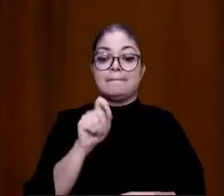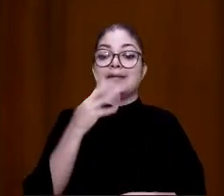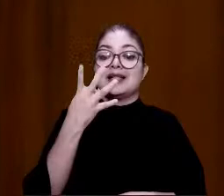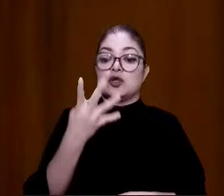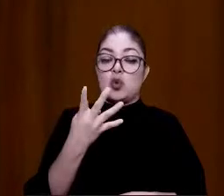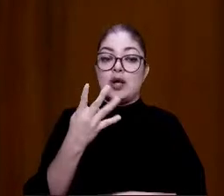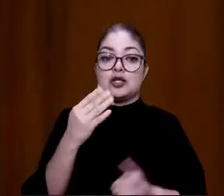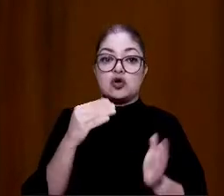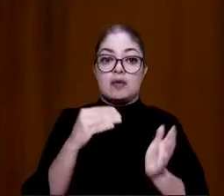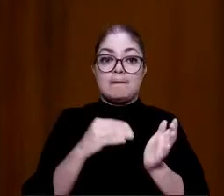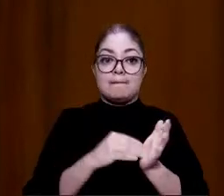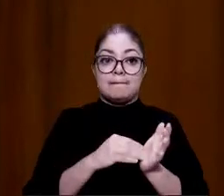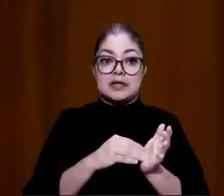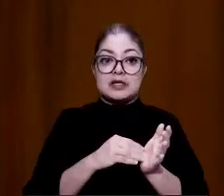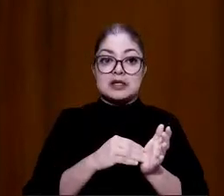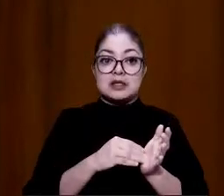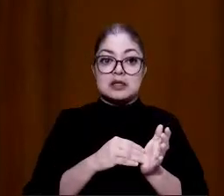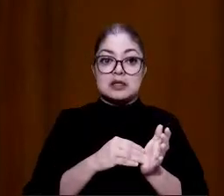24,000